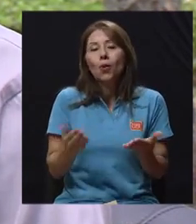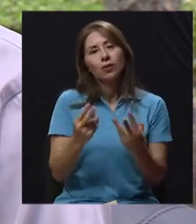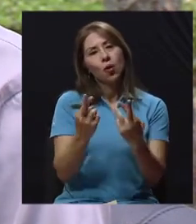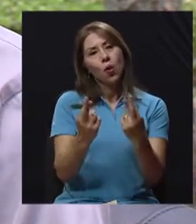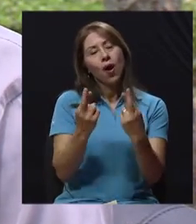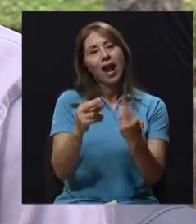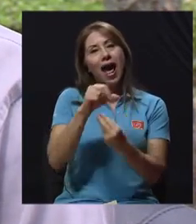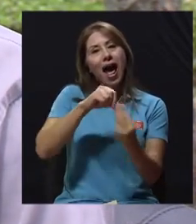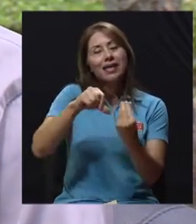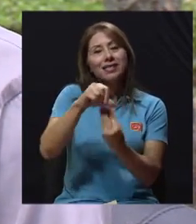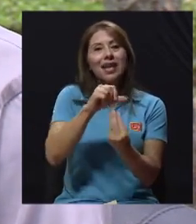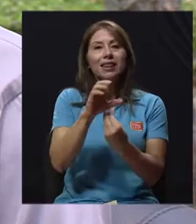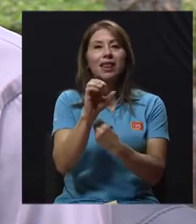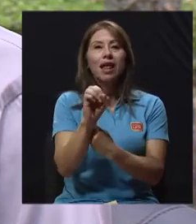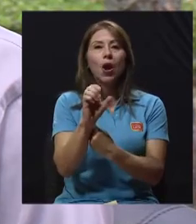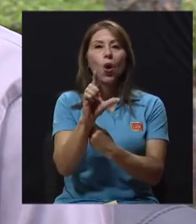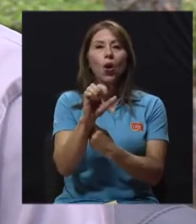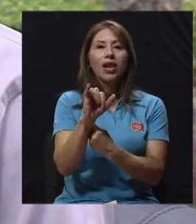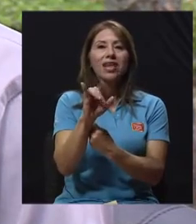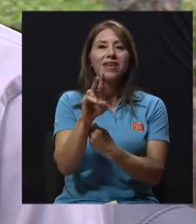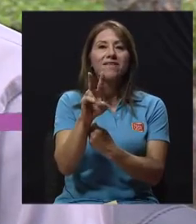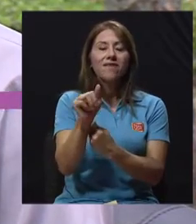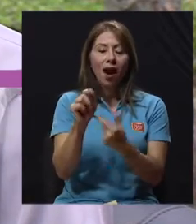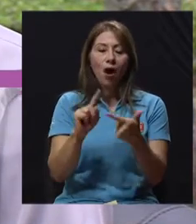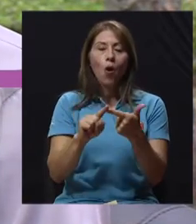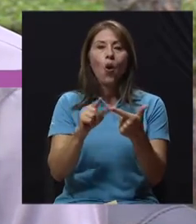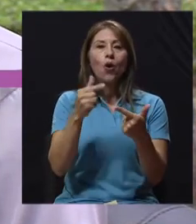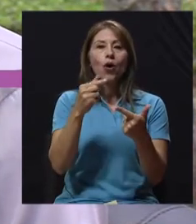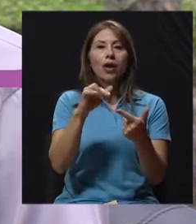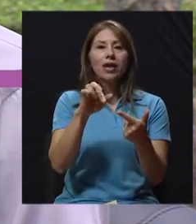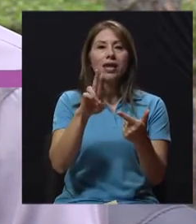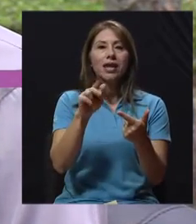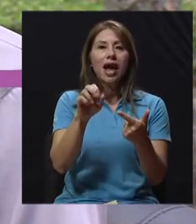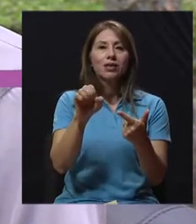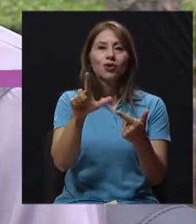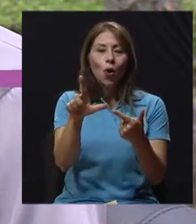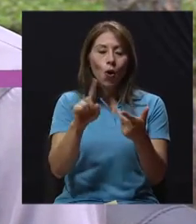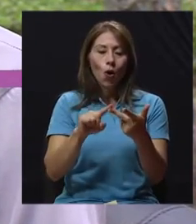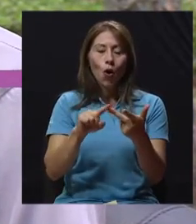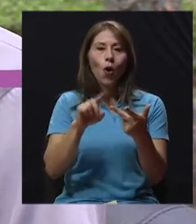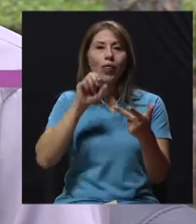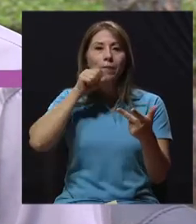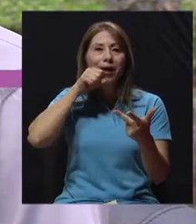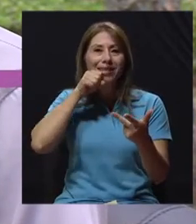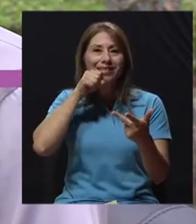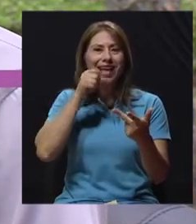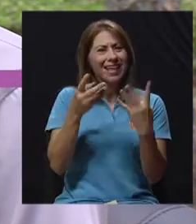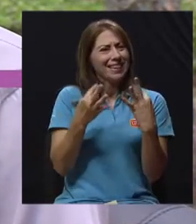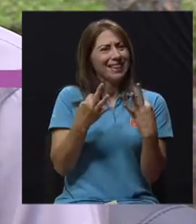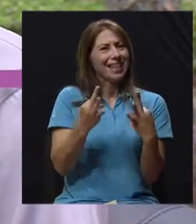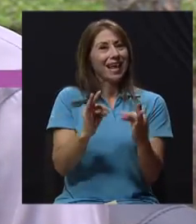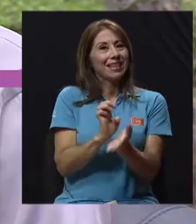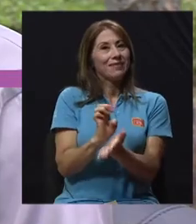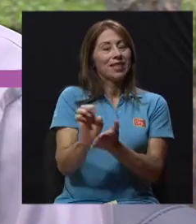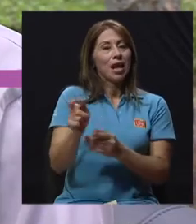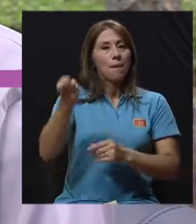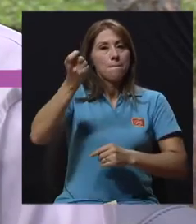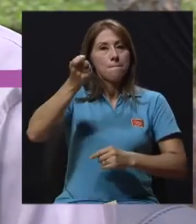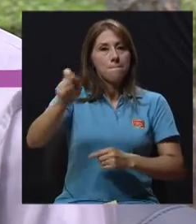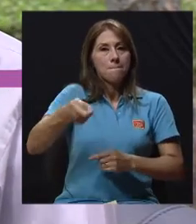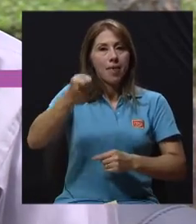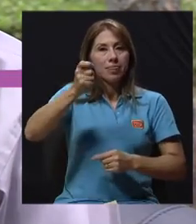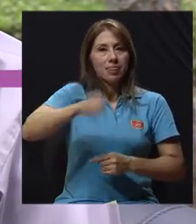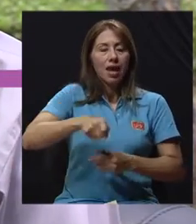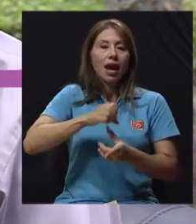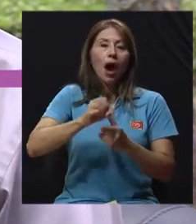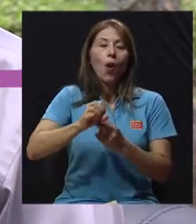ojalá aceite de oliva o aceite de girasol, aceite de maíz, tratar de evitar el aceite de palma, y por supuesto la manteca. Entonces, todas las cosas que usted le